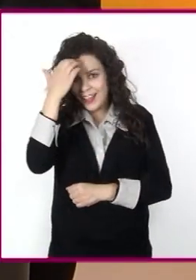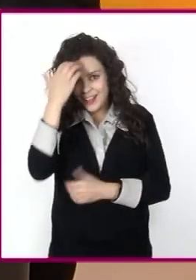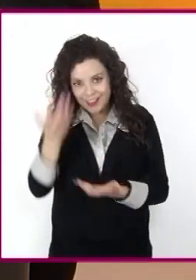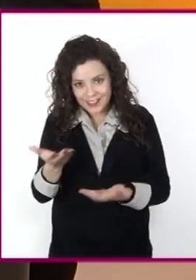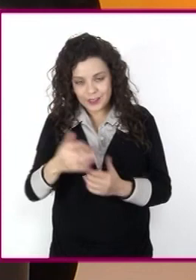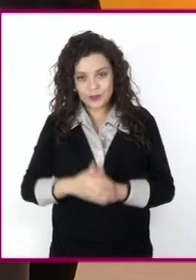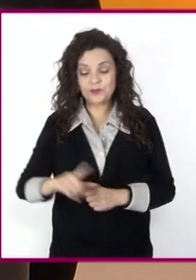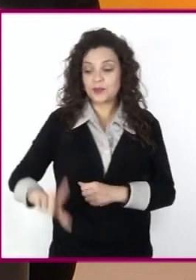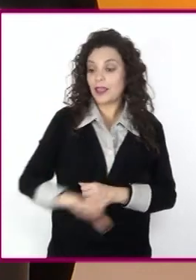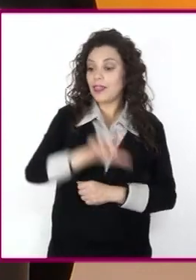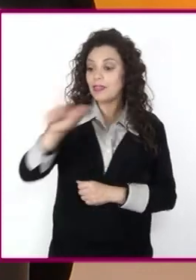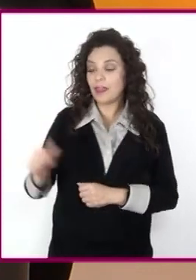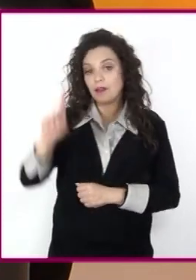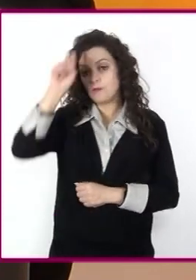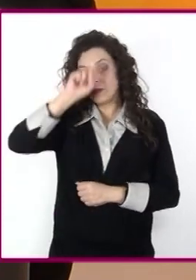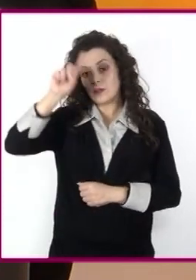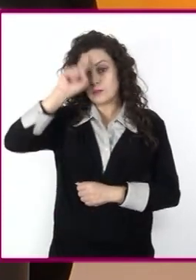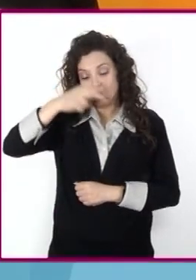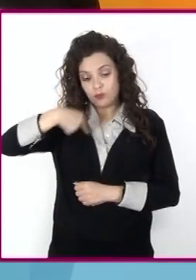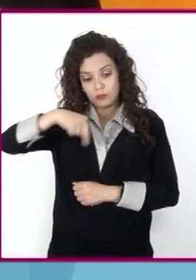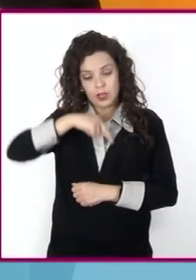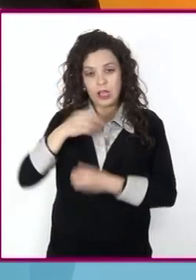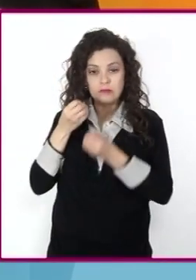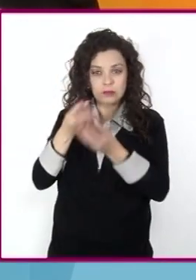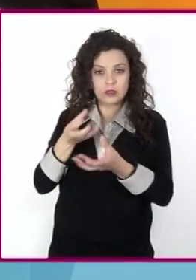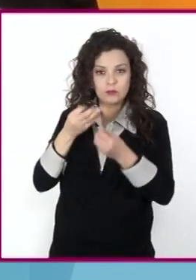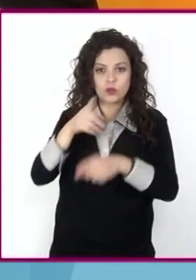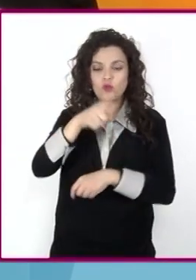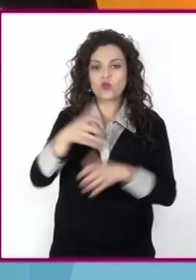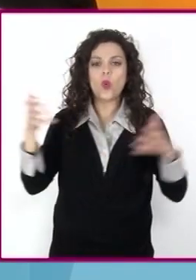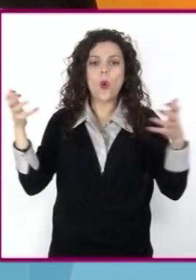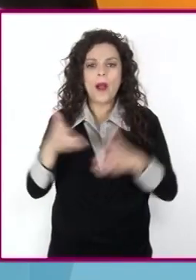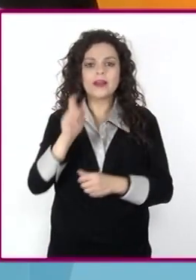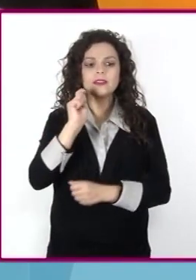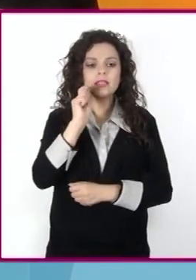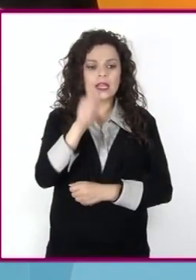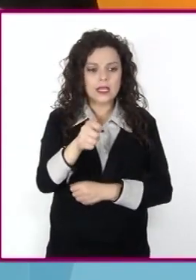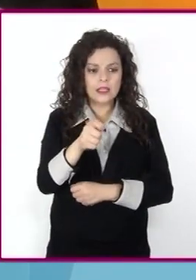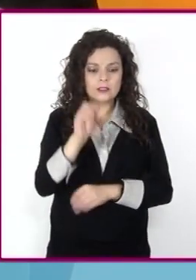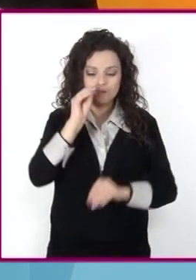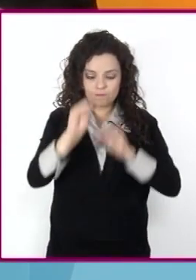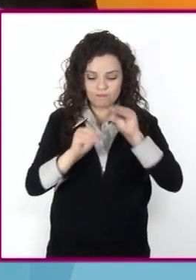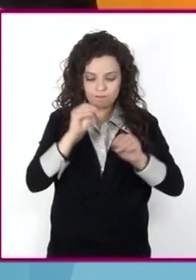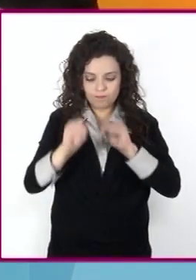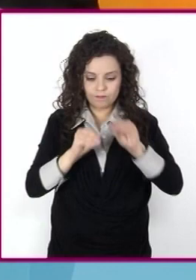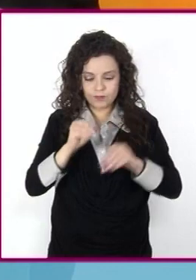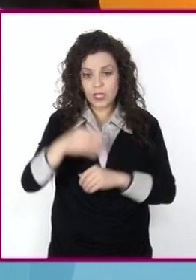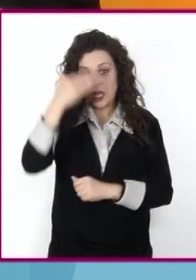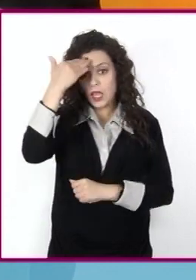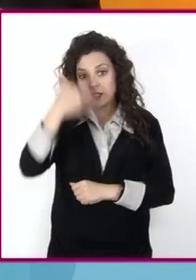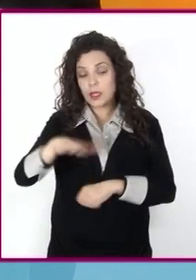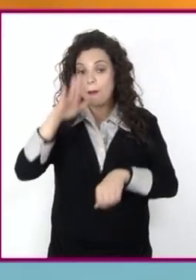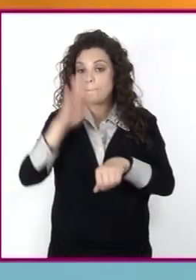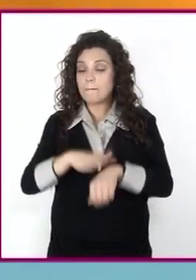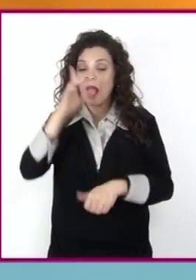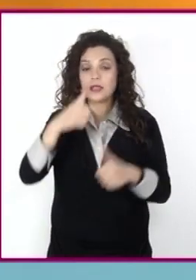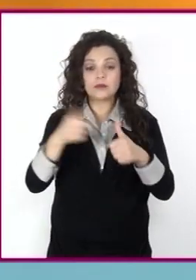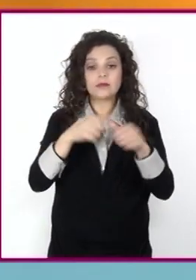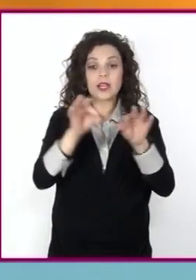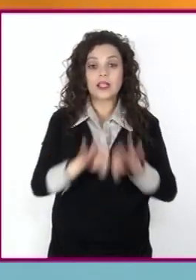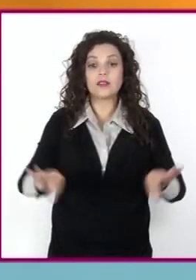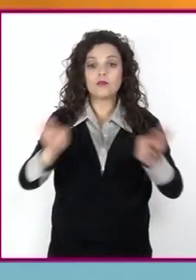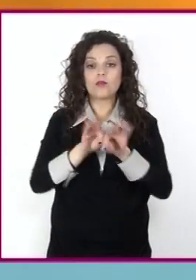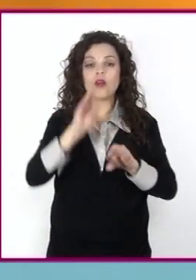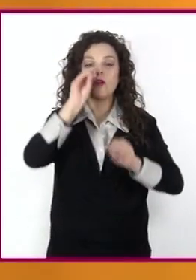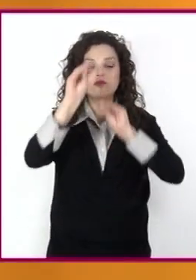Posteriormente, con las recomendaciones que les dimos, elaboren un modelo considerando las principales partes de su estructura.